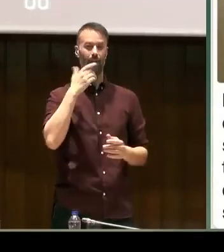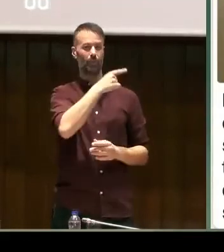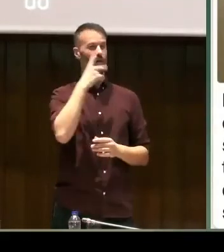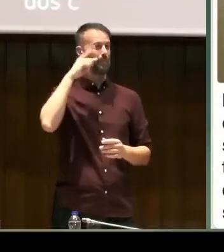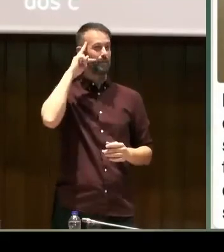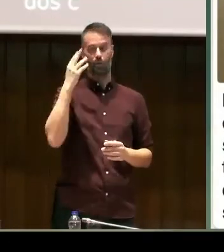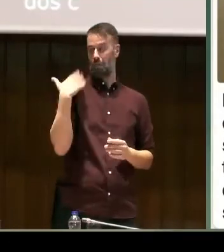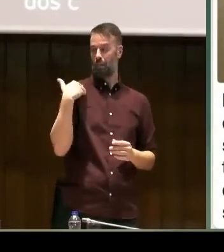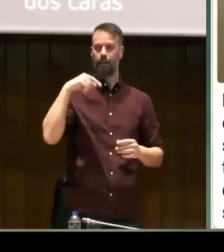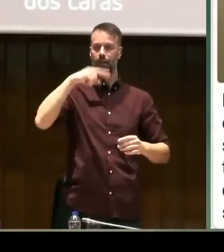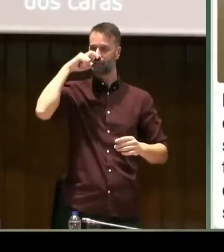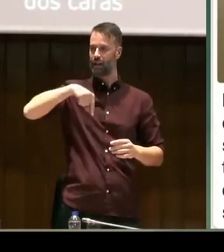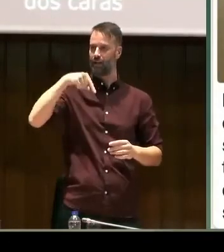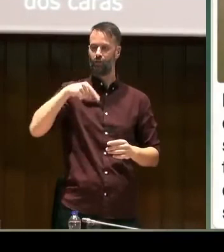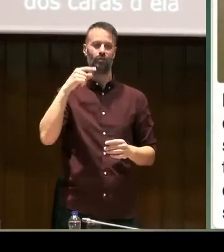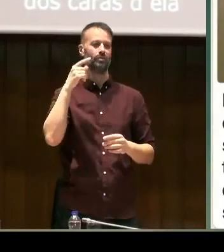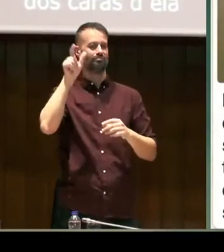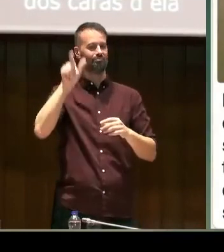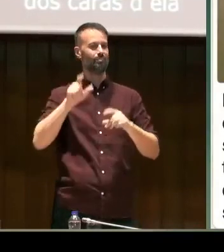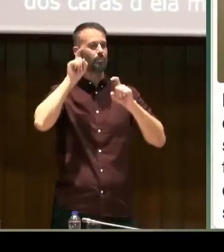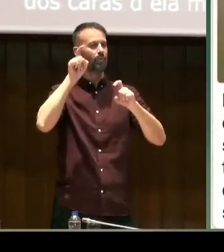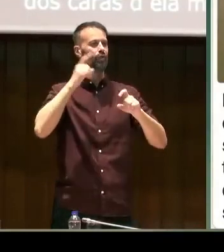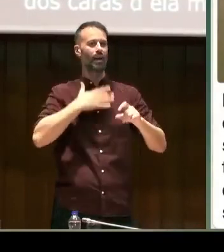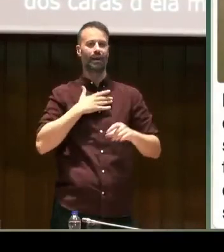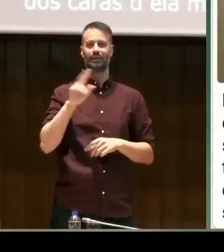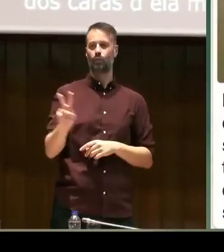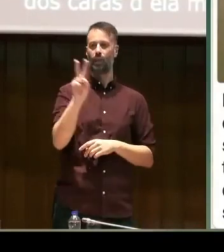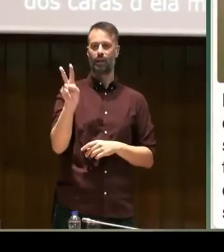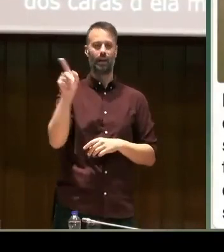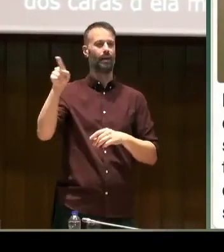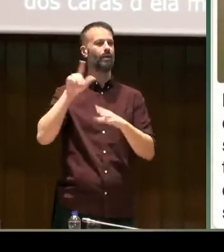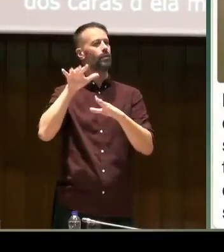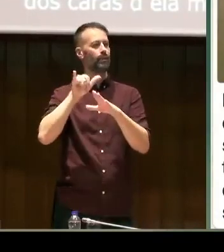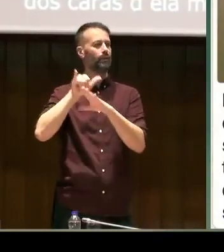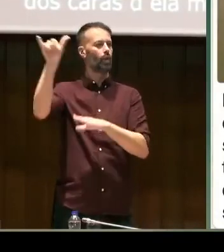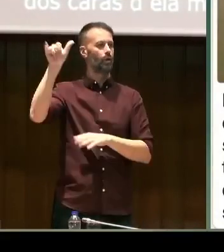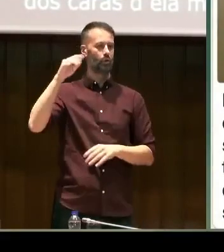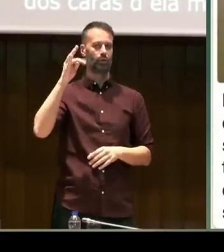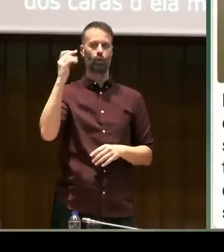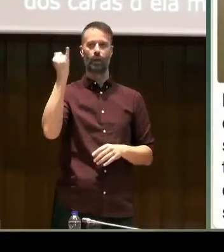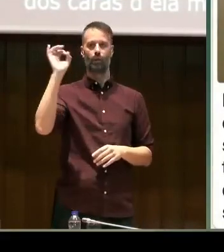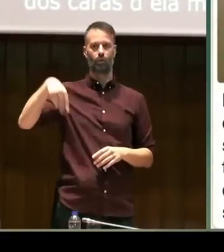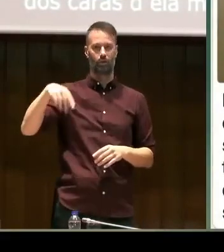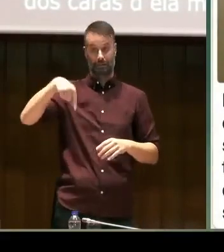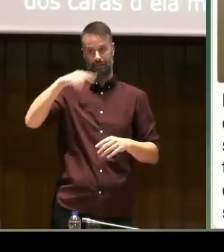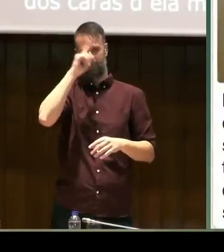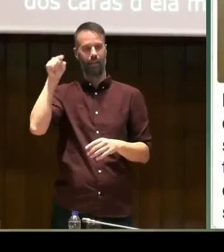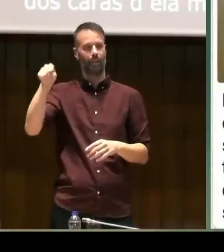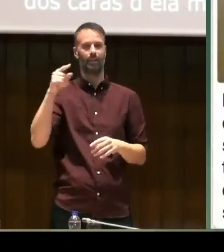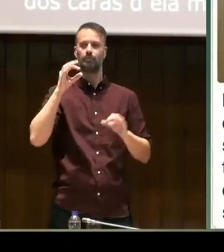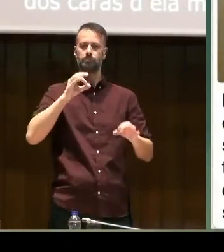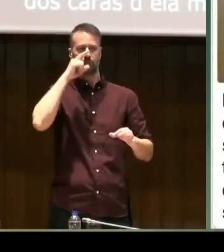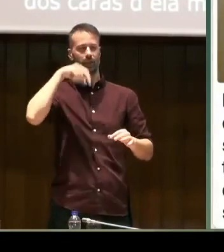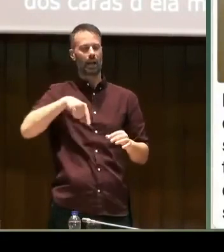difusión instantánea con la que cuentan. Este año ha habido una experiencia por parte de una profesora de